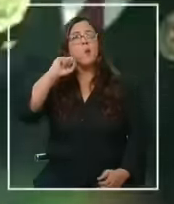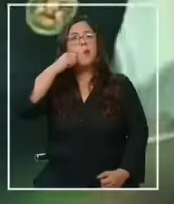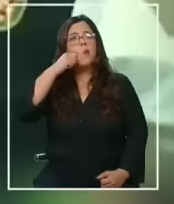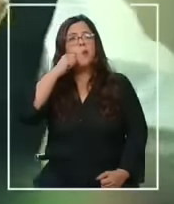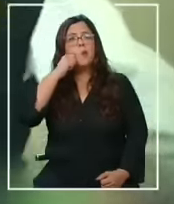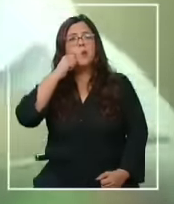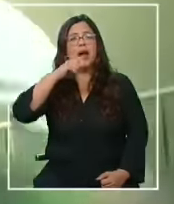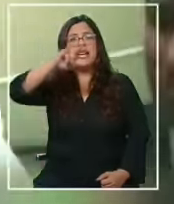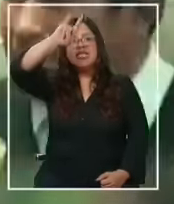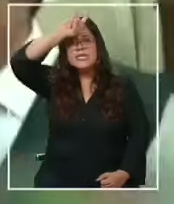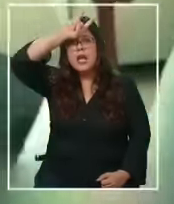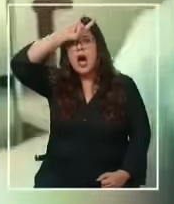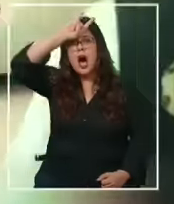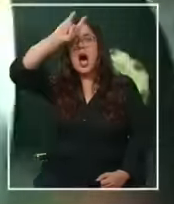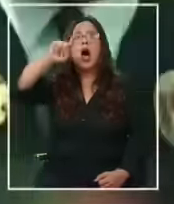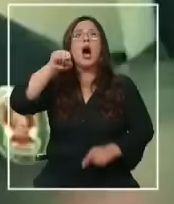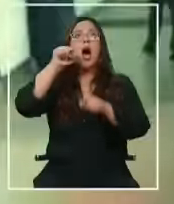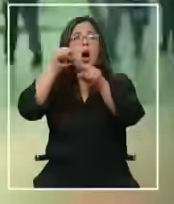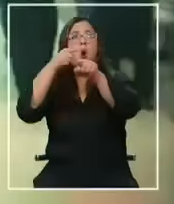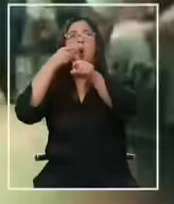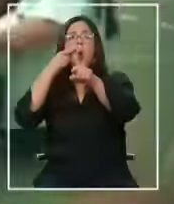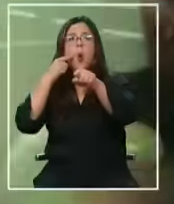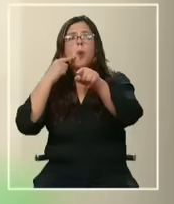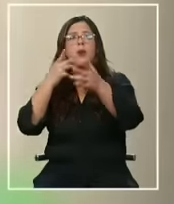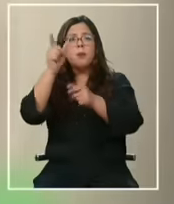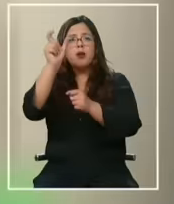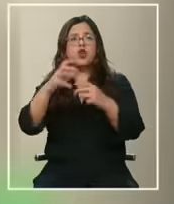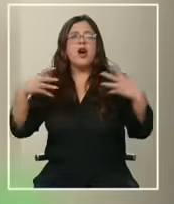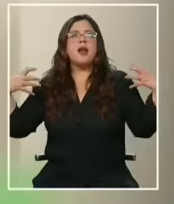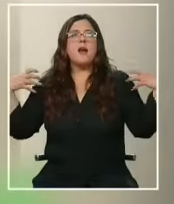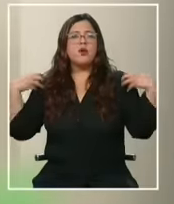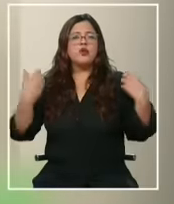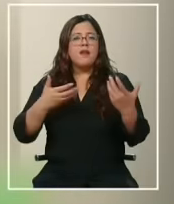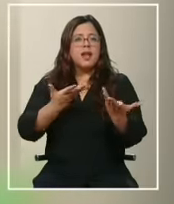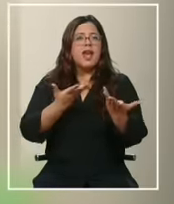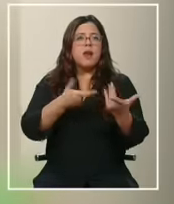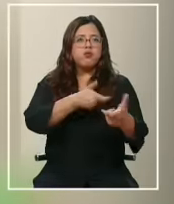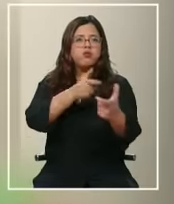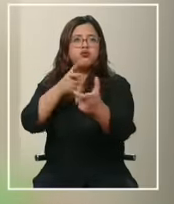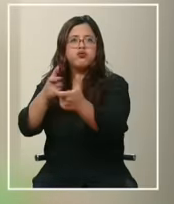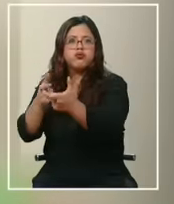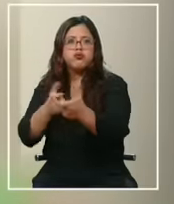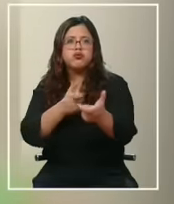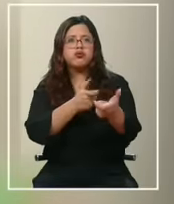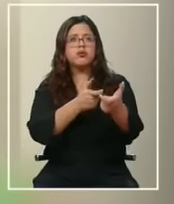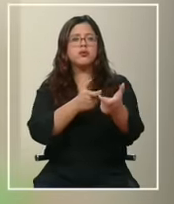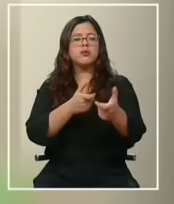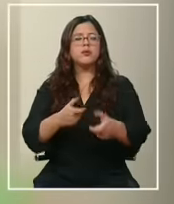conocido como Satanás, y que tiene la fama de ser el sicario más temido de la organización.